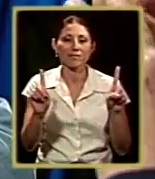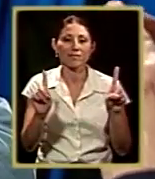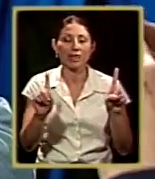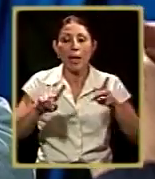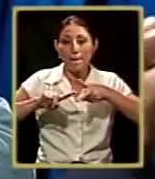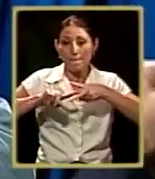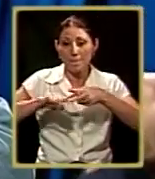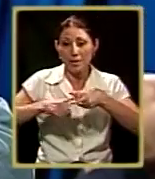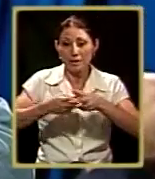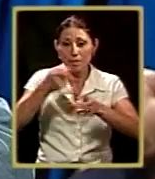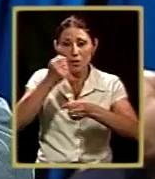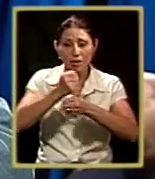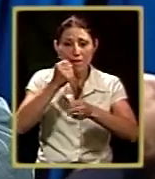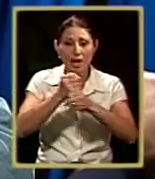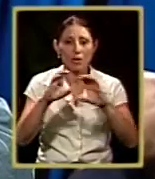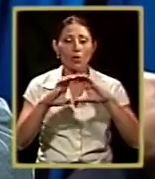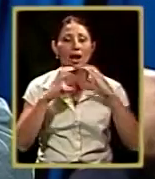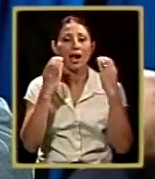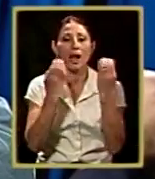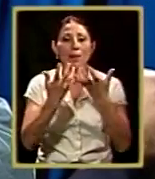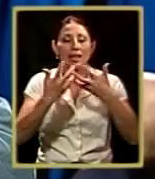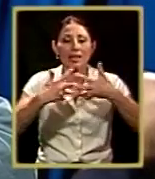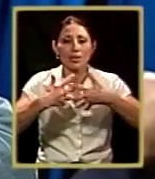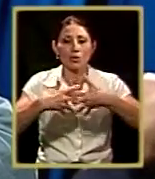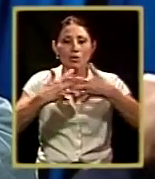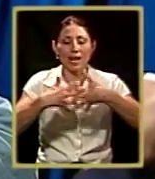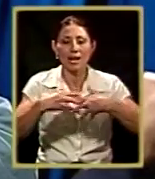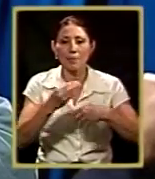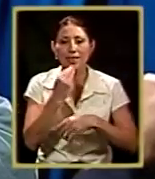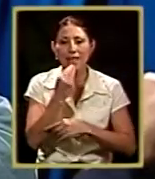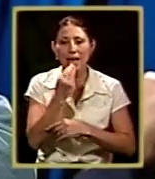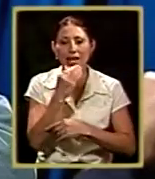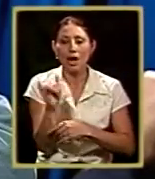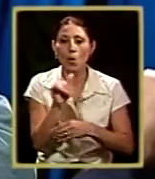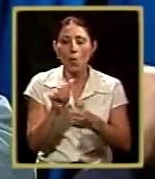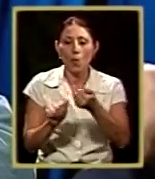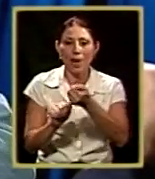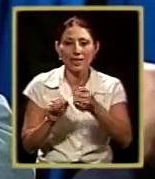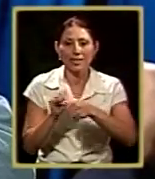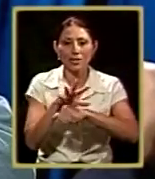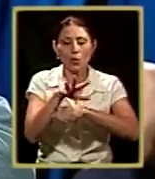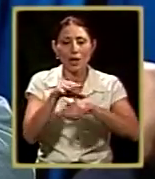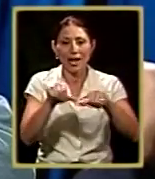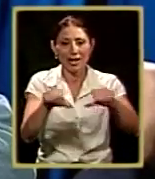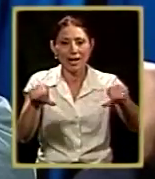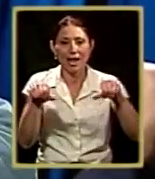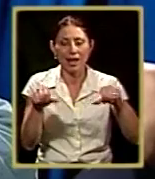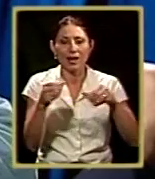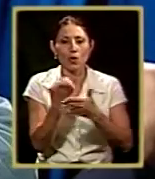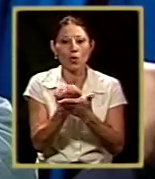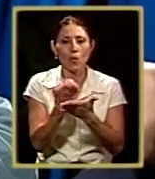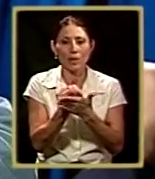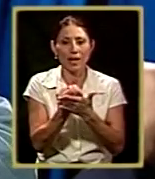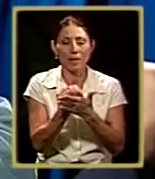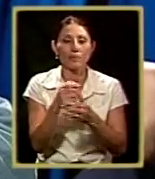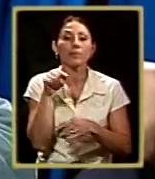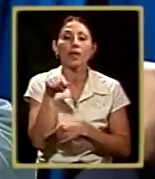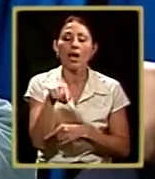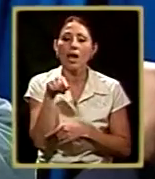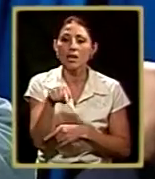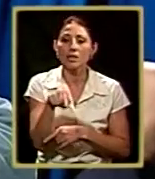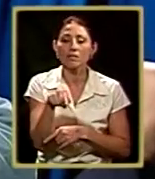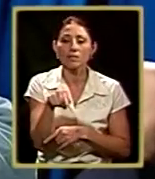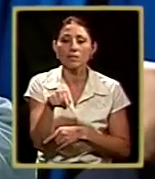a trabajar en la Cámara de la Industria Alimentaria como asesora en la parte económica. Ahí tuve